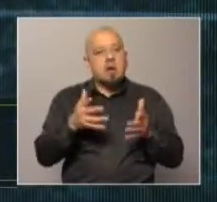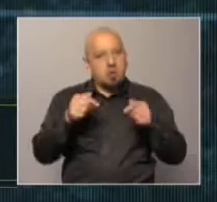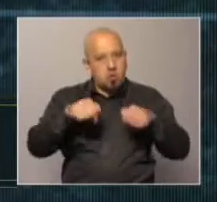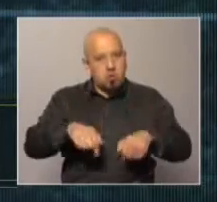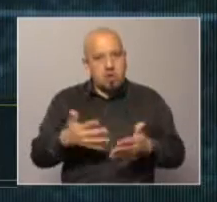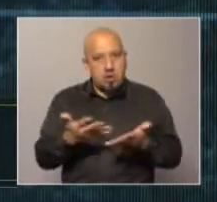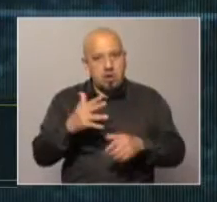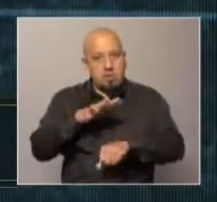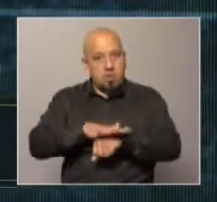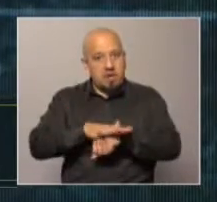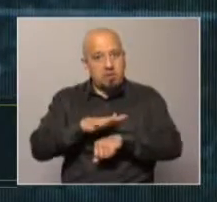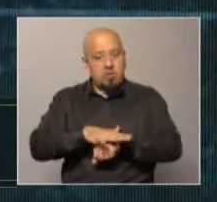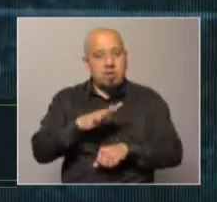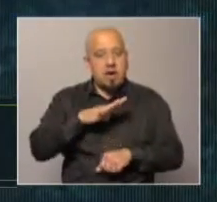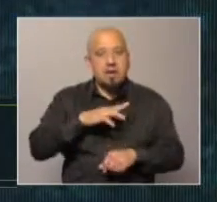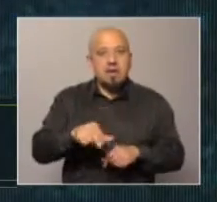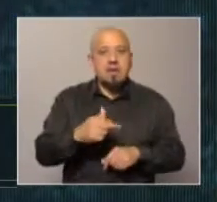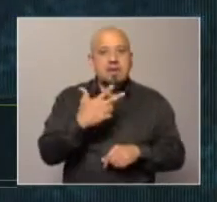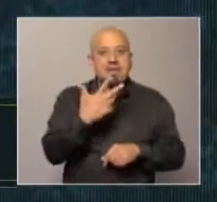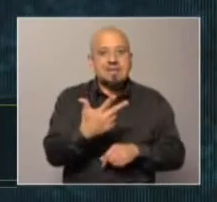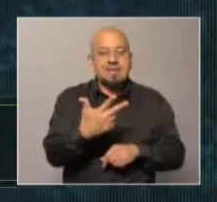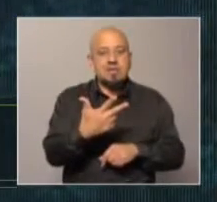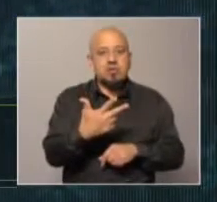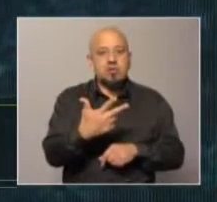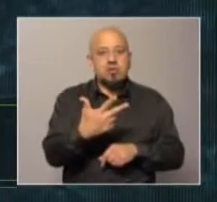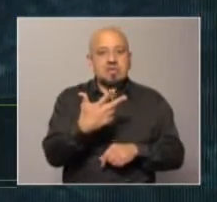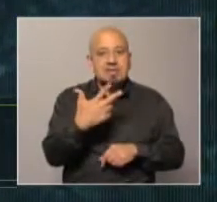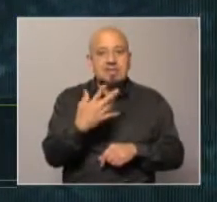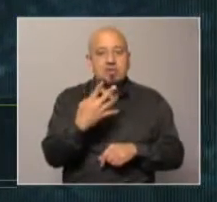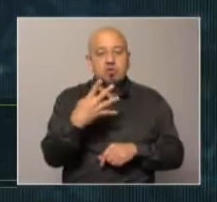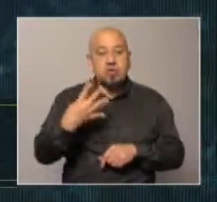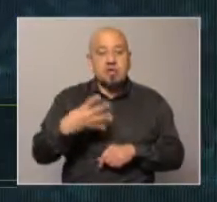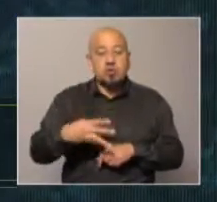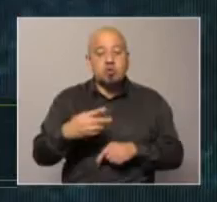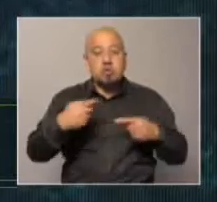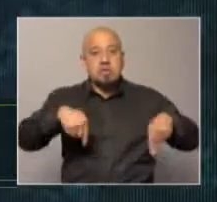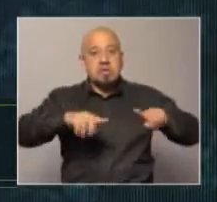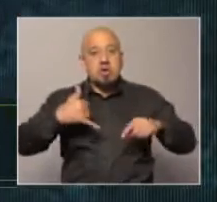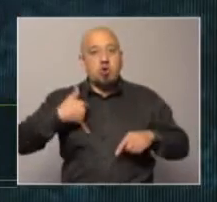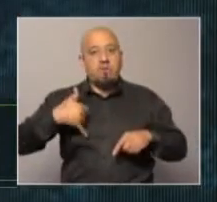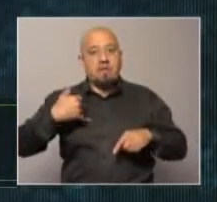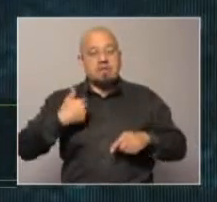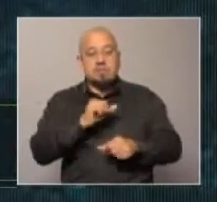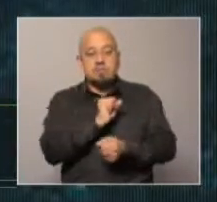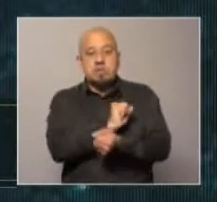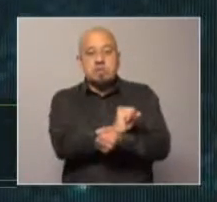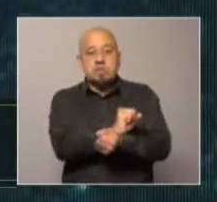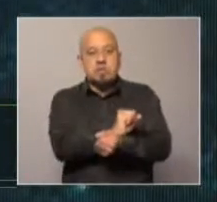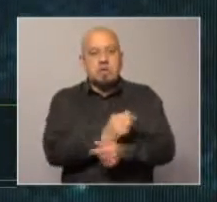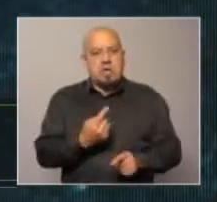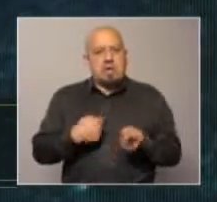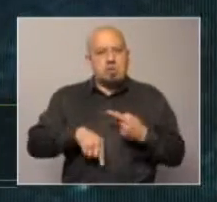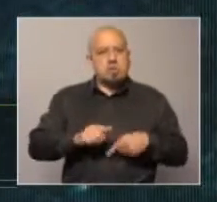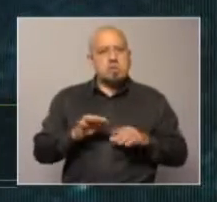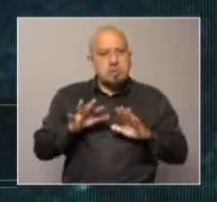en la actualidad, son cerca de 314 los adolescentes que están en estas instalaciones, por lo que todo indicaría